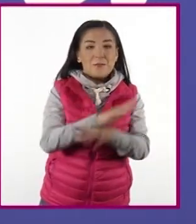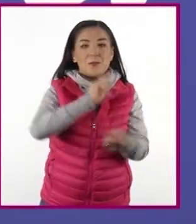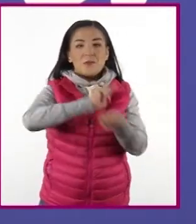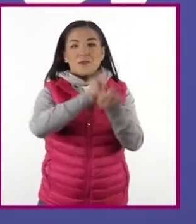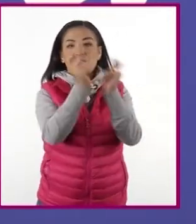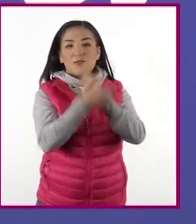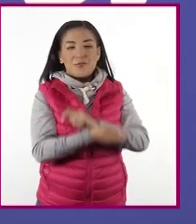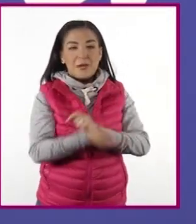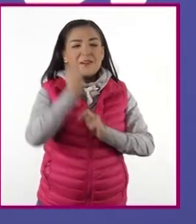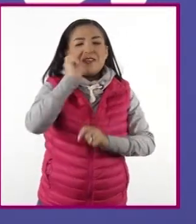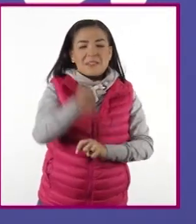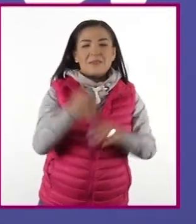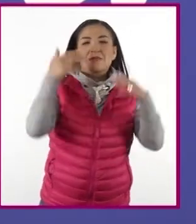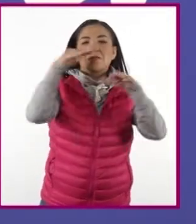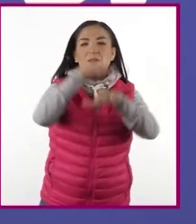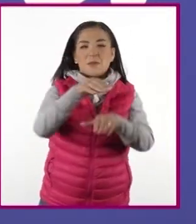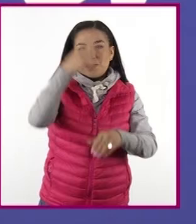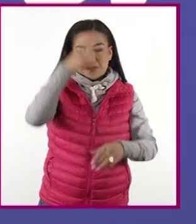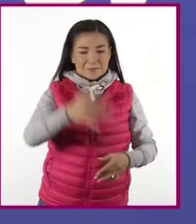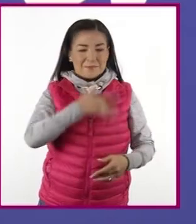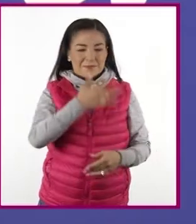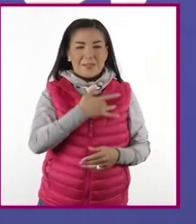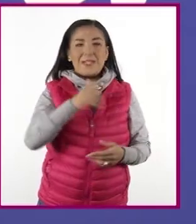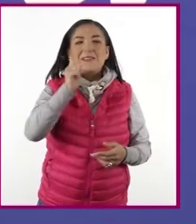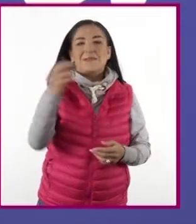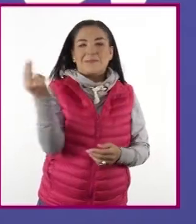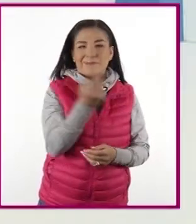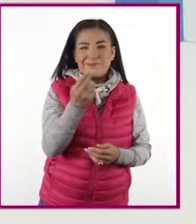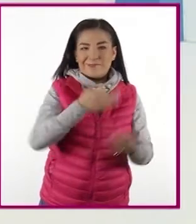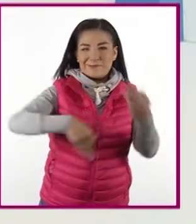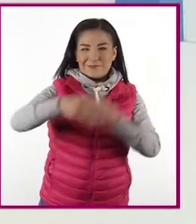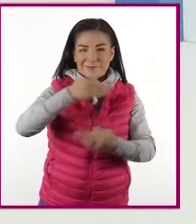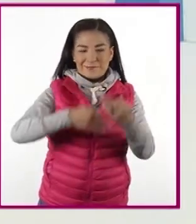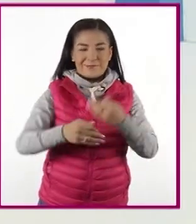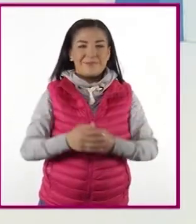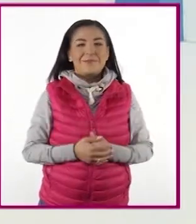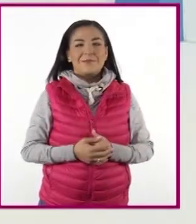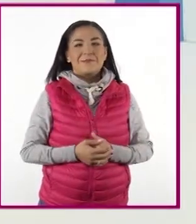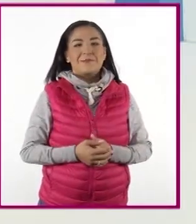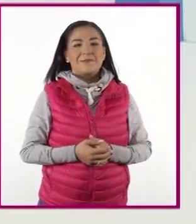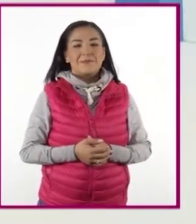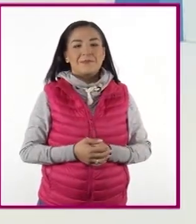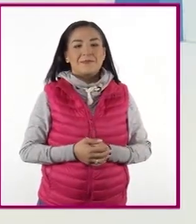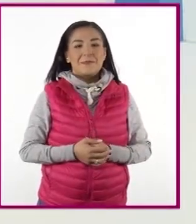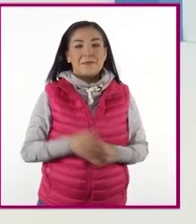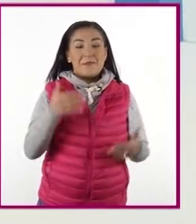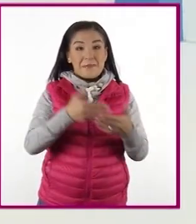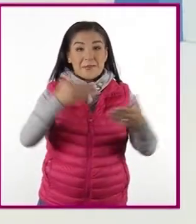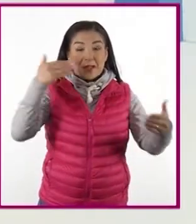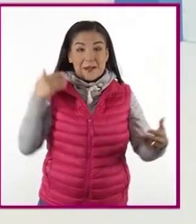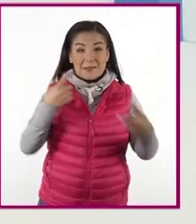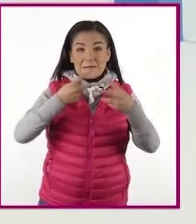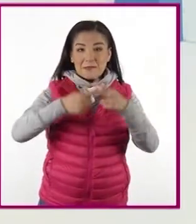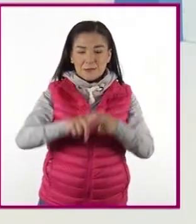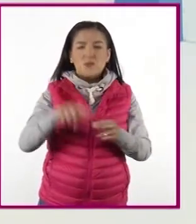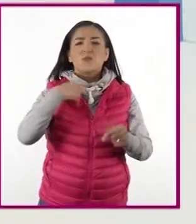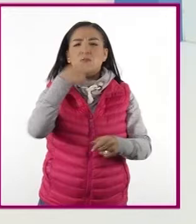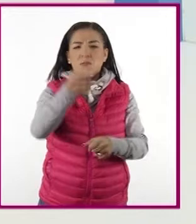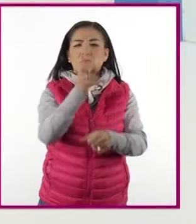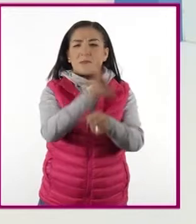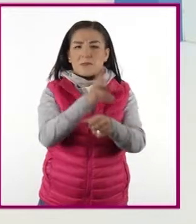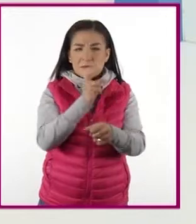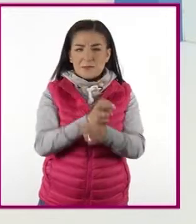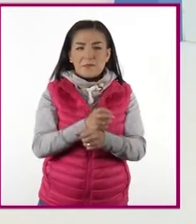condiciona su contexto para la satisfacción de sus necesidades. Antes de iniciar, les exhorto a que